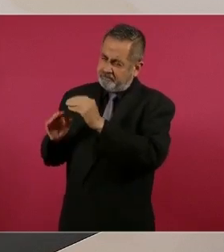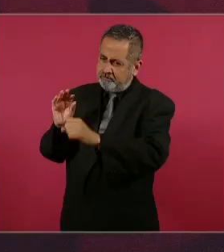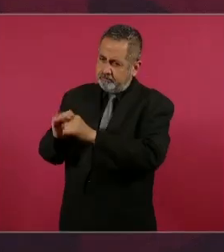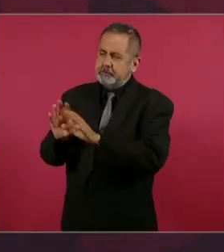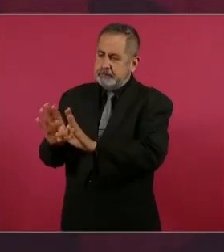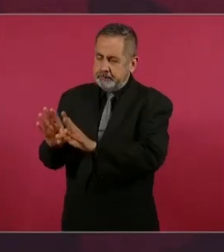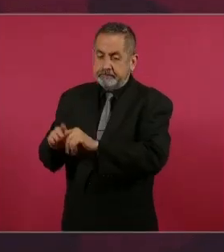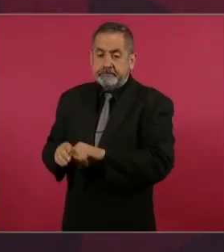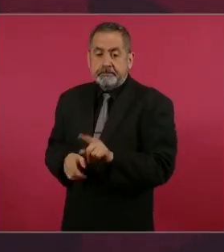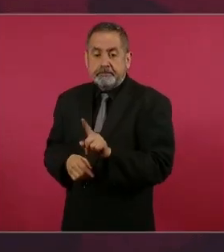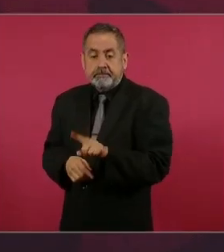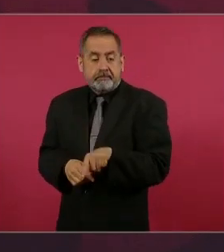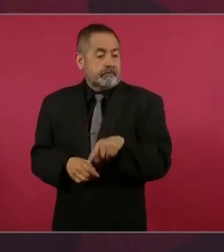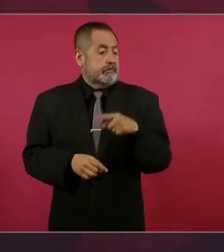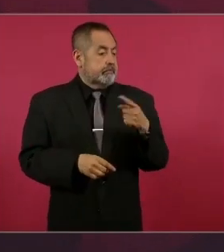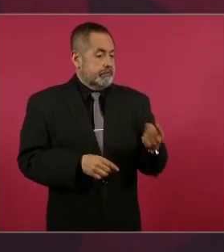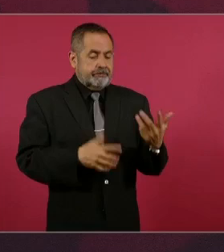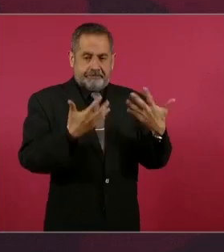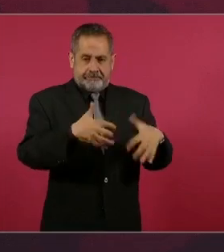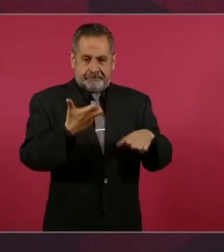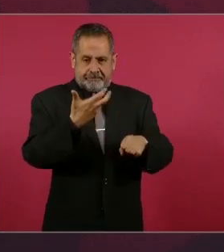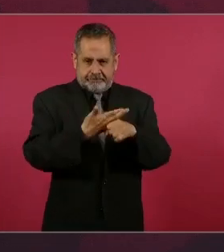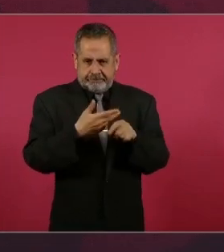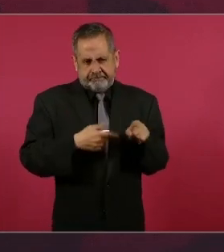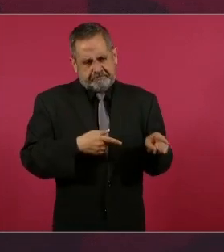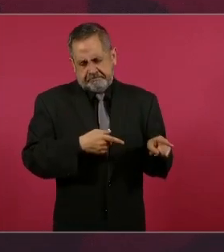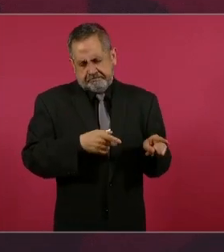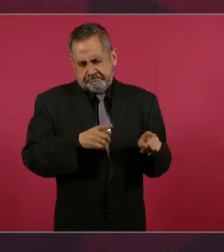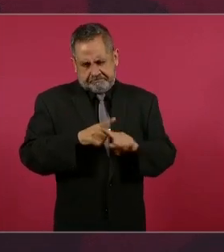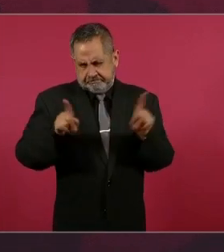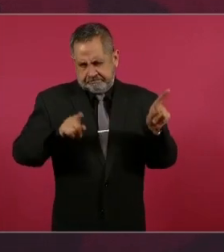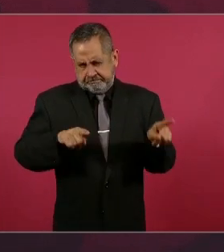una empresa constructora